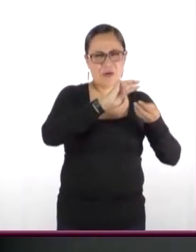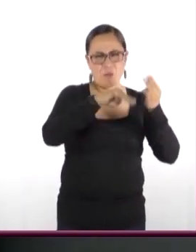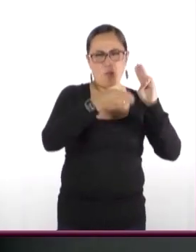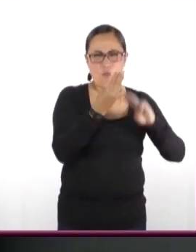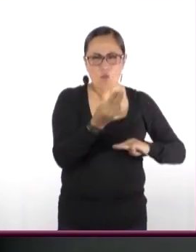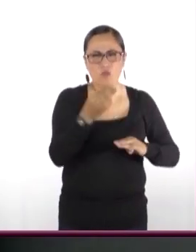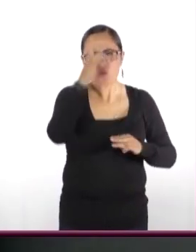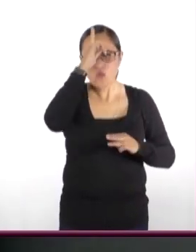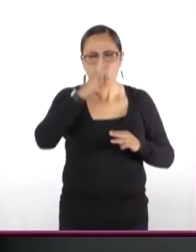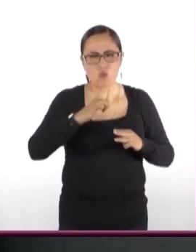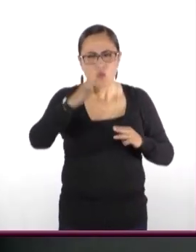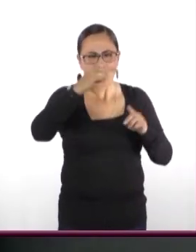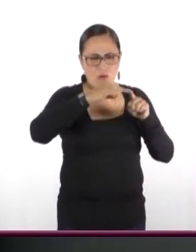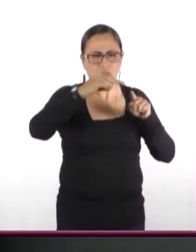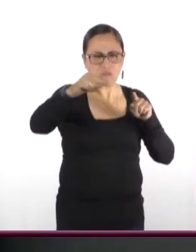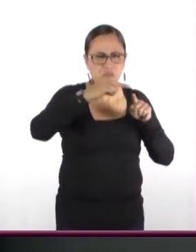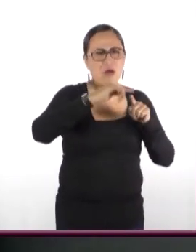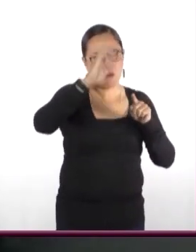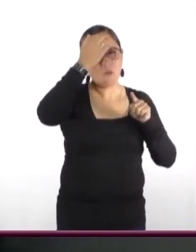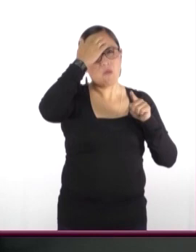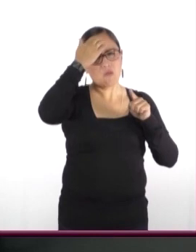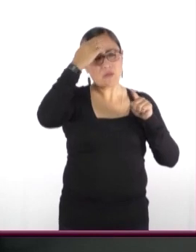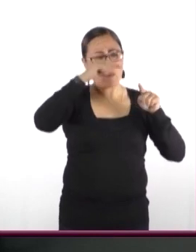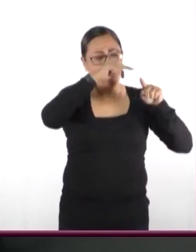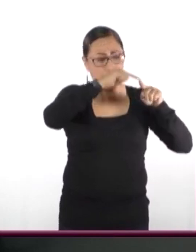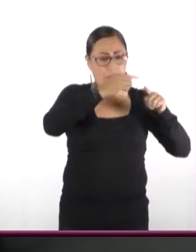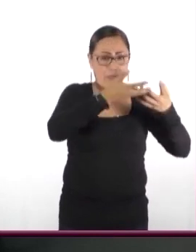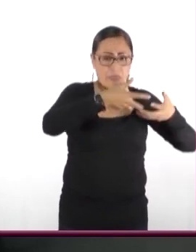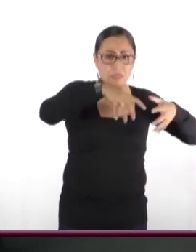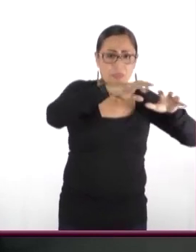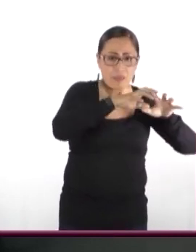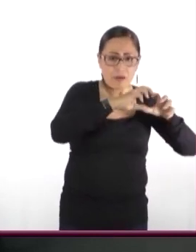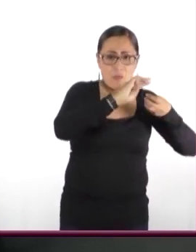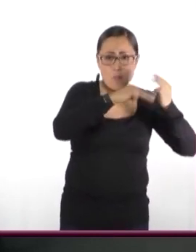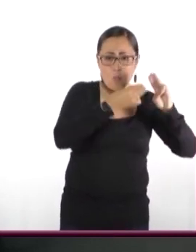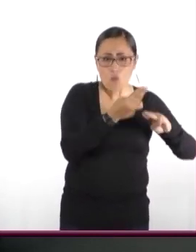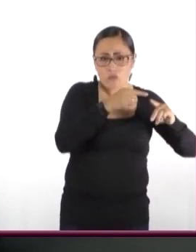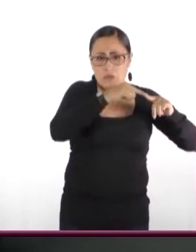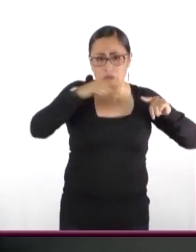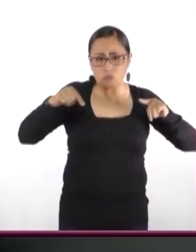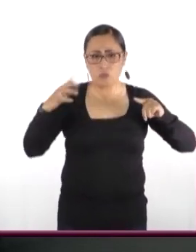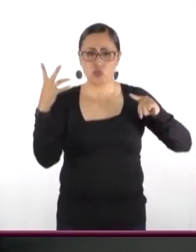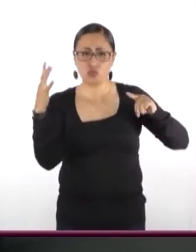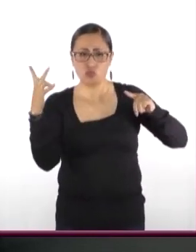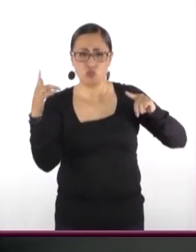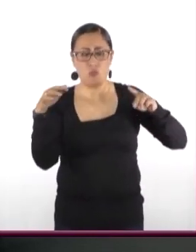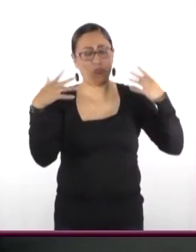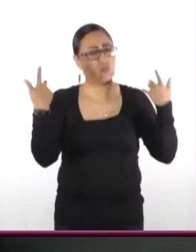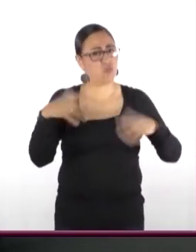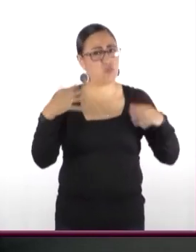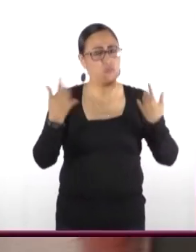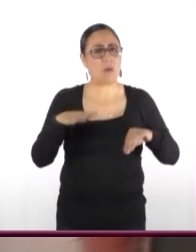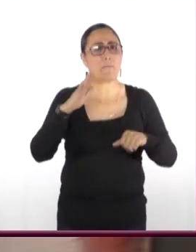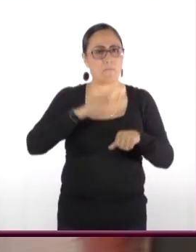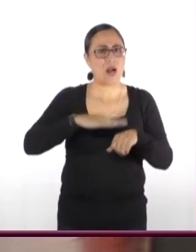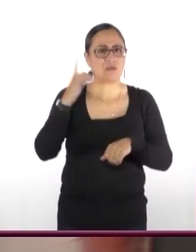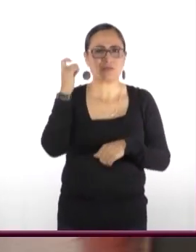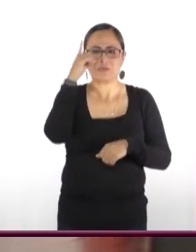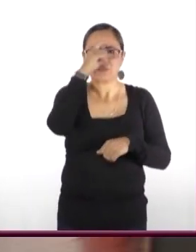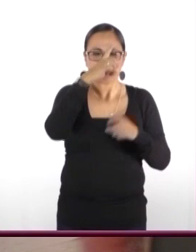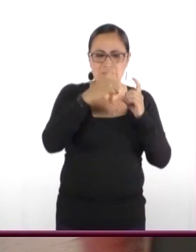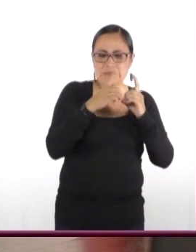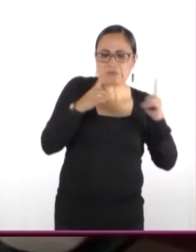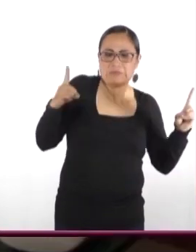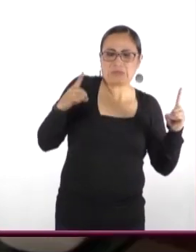pero del Sol a la Tierra tardó muchísimo en conocerse, pues es muy difícil de medir. Y eso pues que estamos aquí al ladito, ¿no?